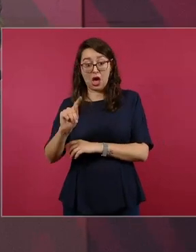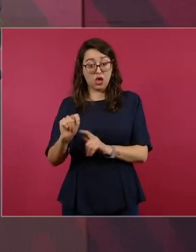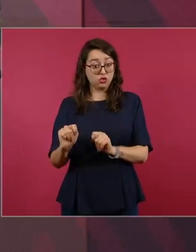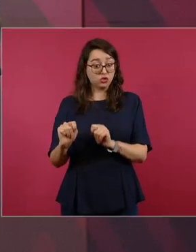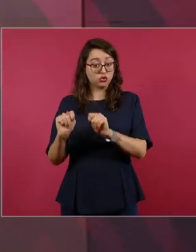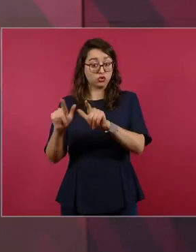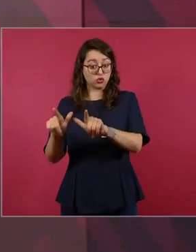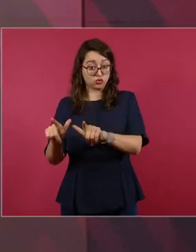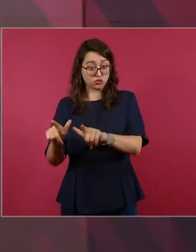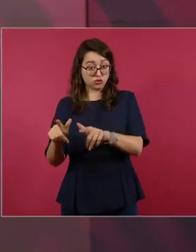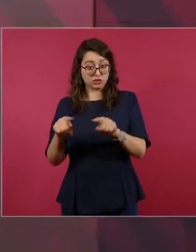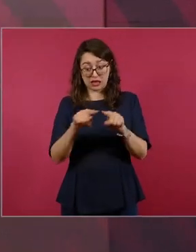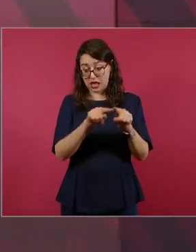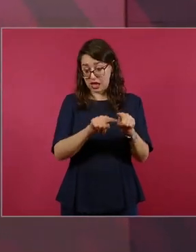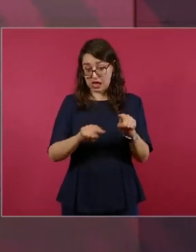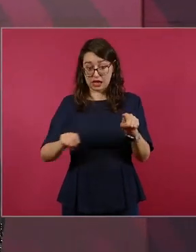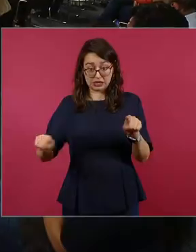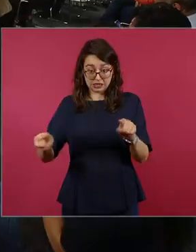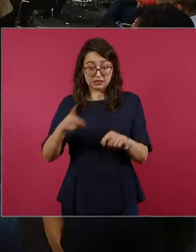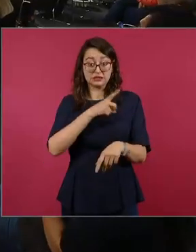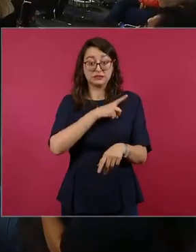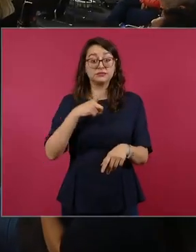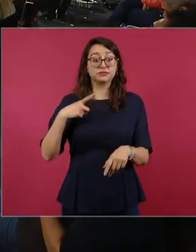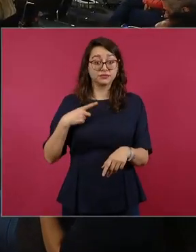a ver si no nos mandan